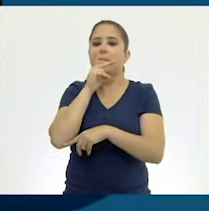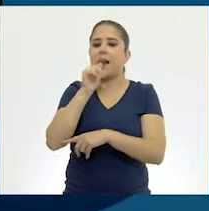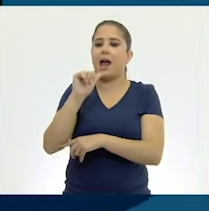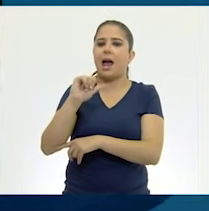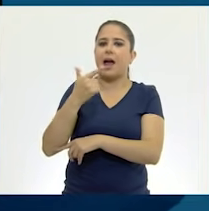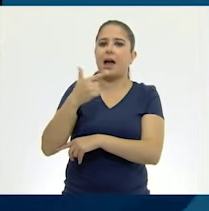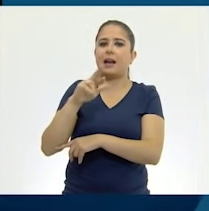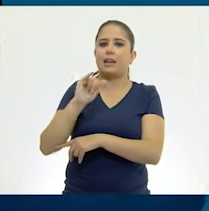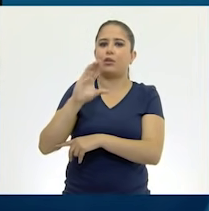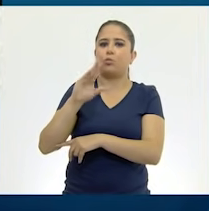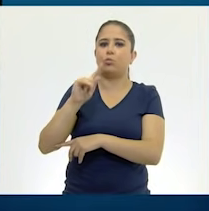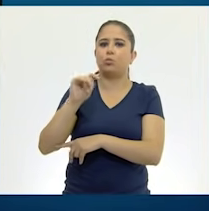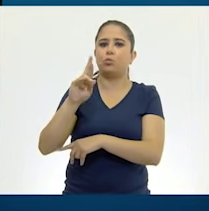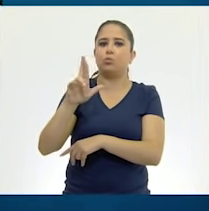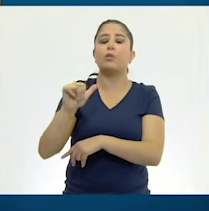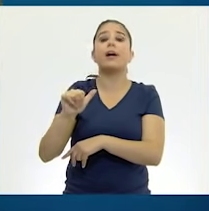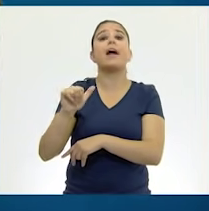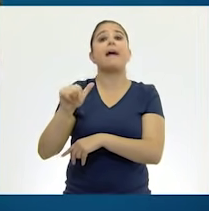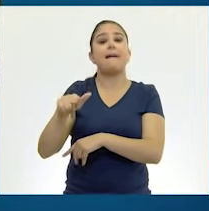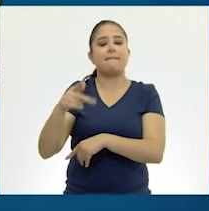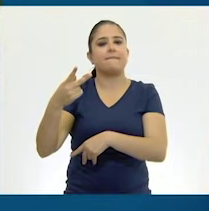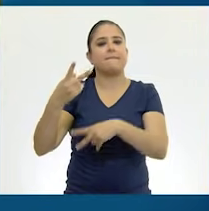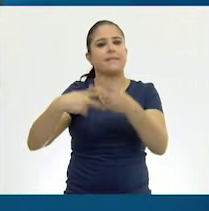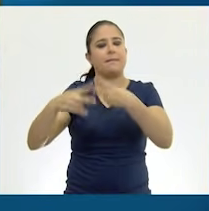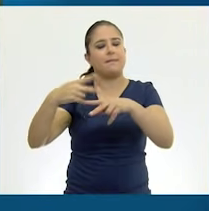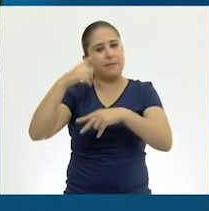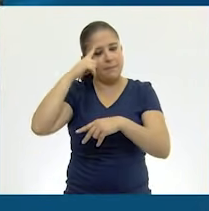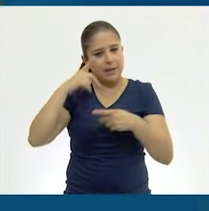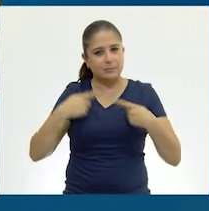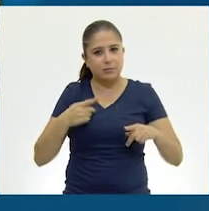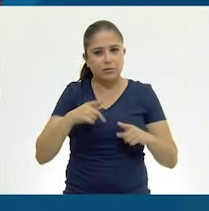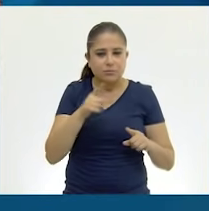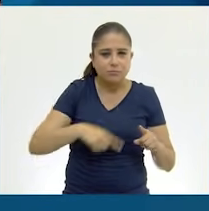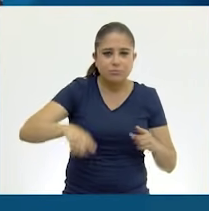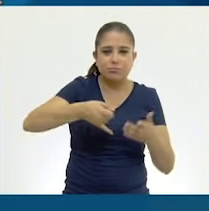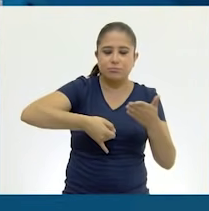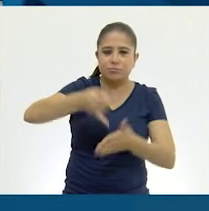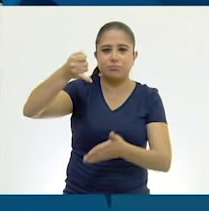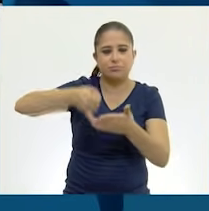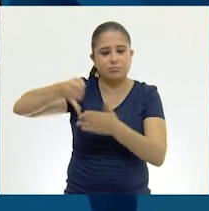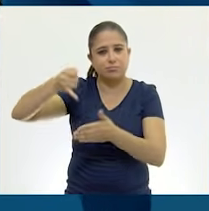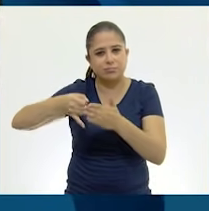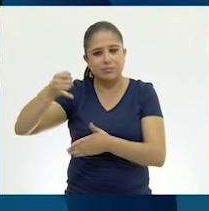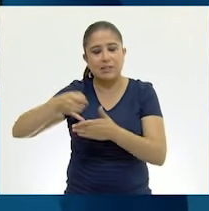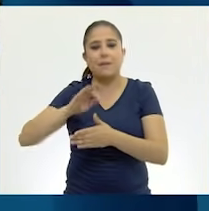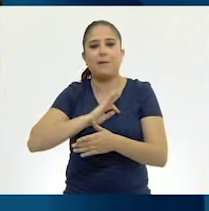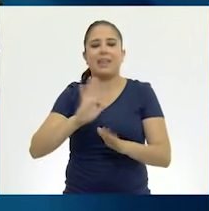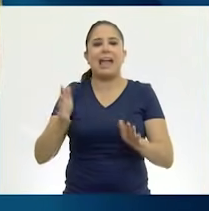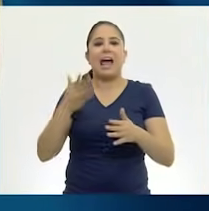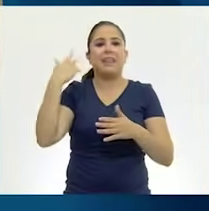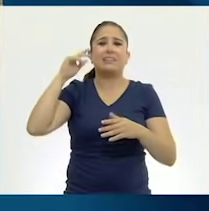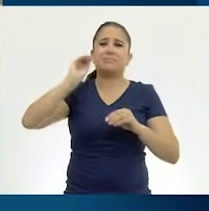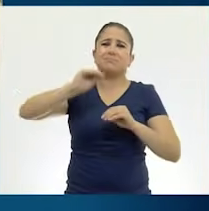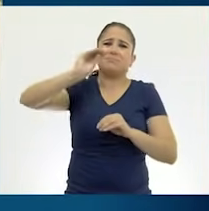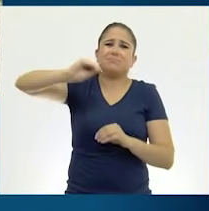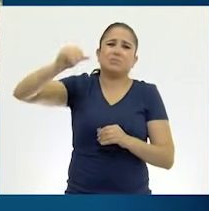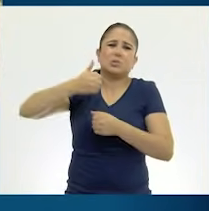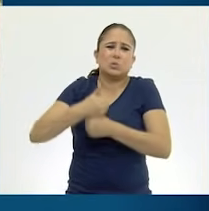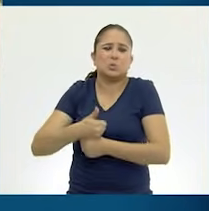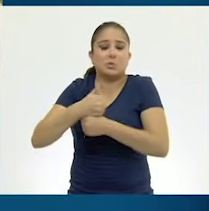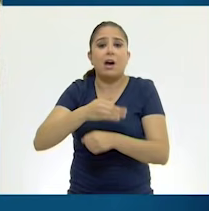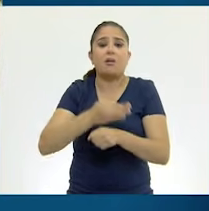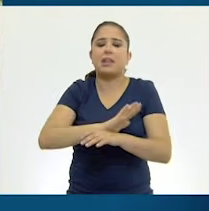que fue de la mano con el asentamiento de las comunidades humanas, dando paso así al sedentarismo.